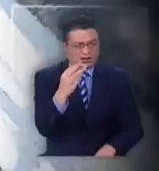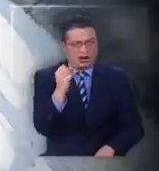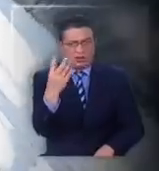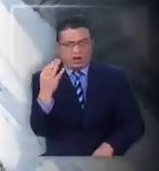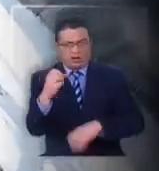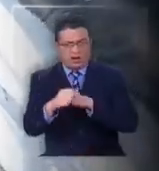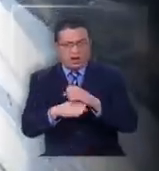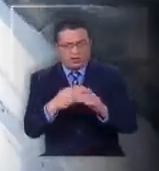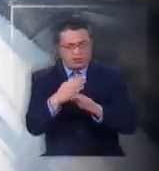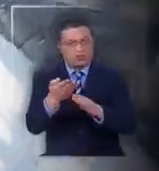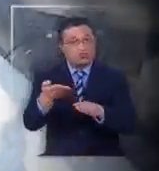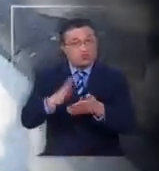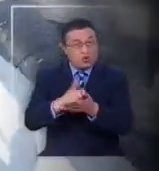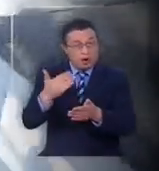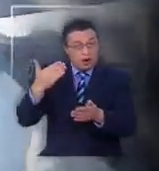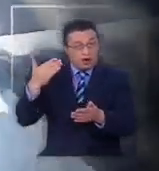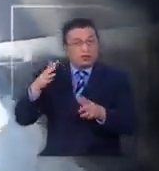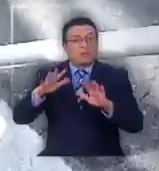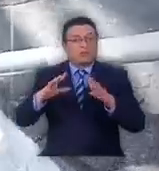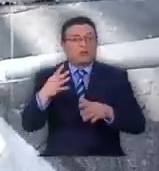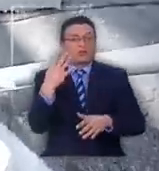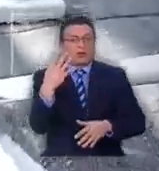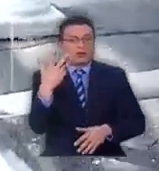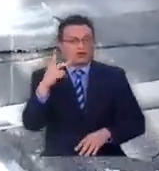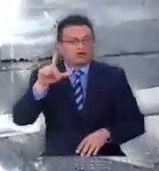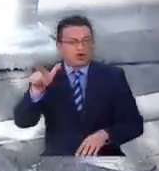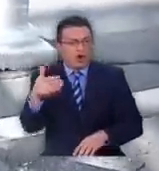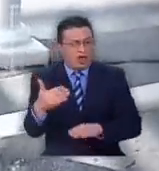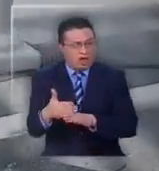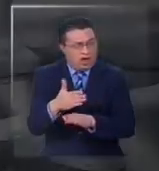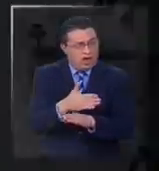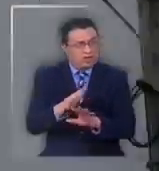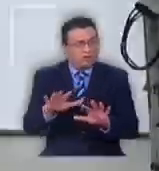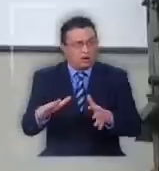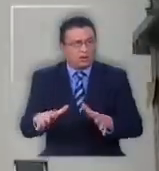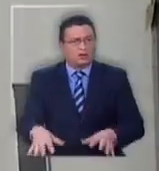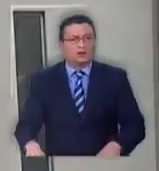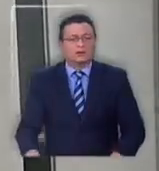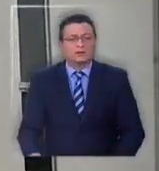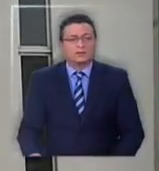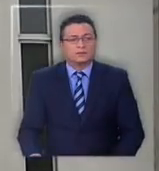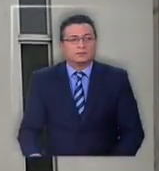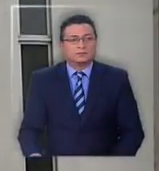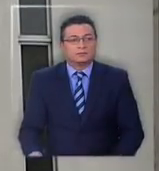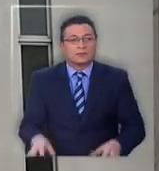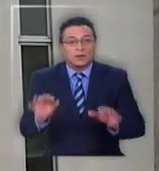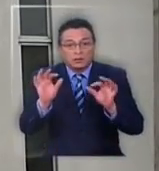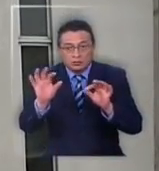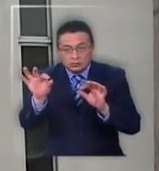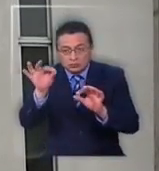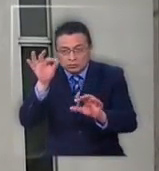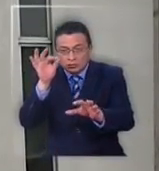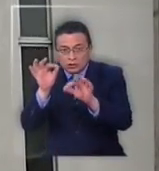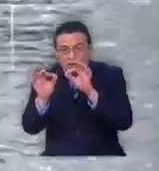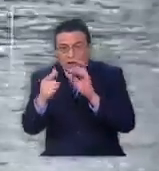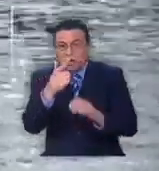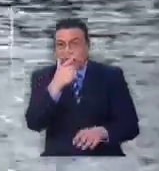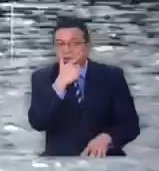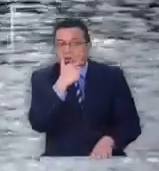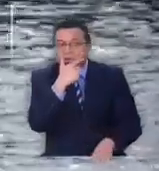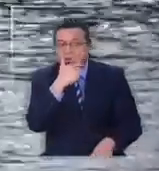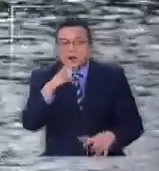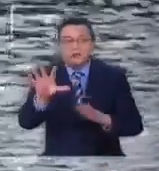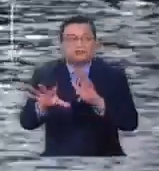años y la data de muerte no sobrepasaría las 48 horas. Al tiempo, las dudas del hallazgo se